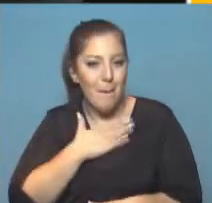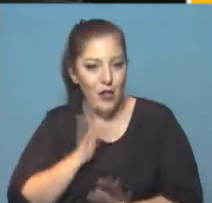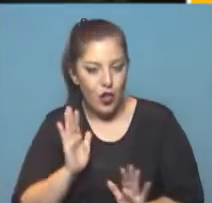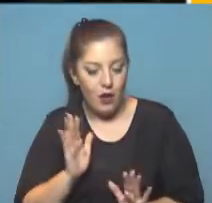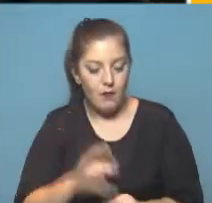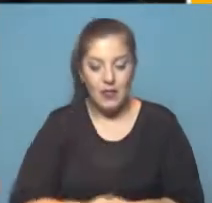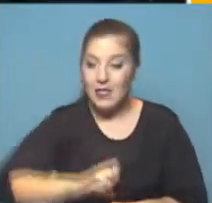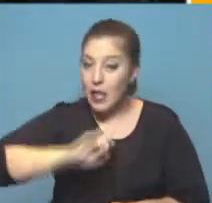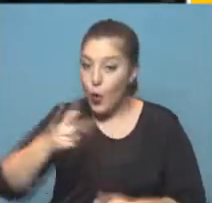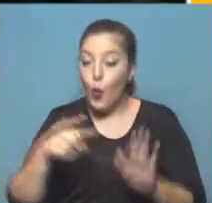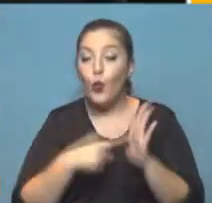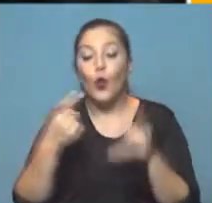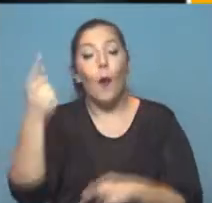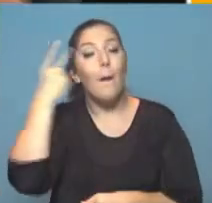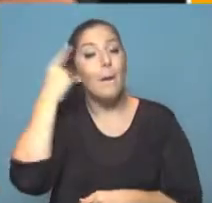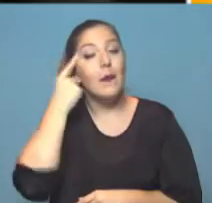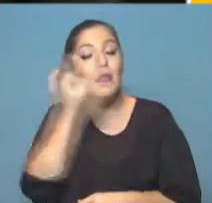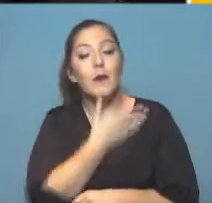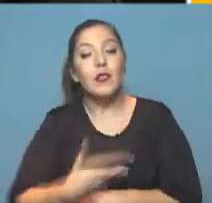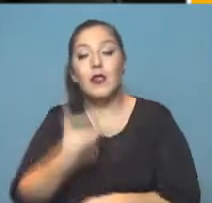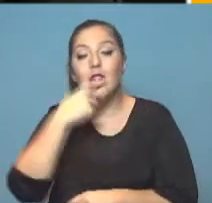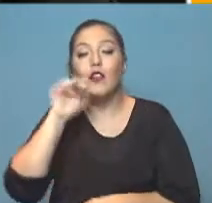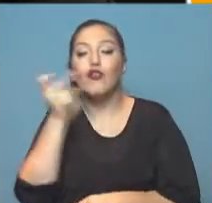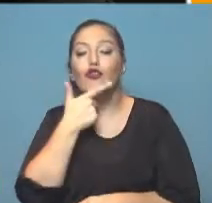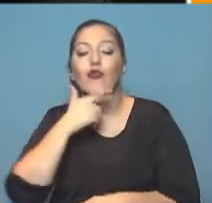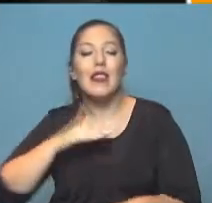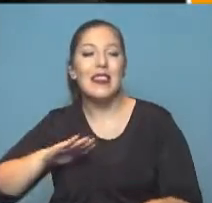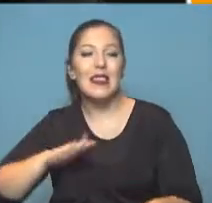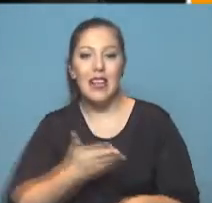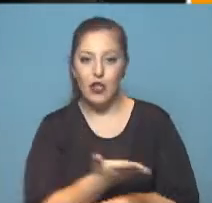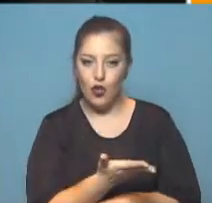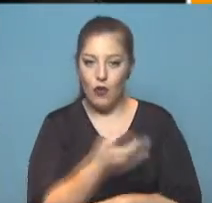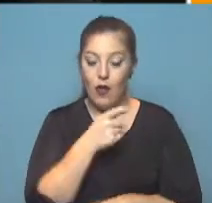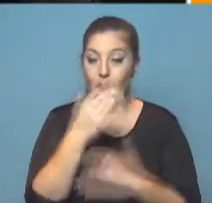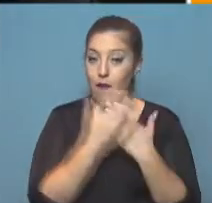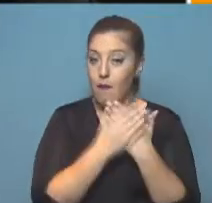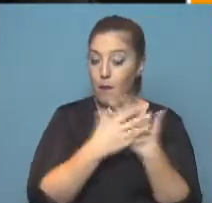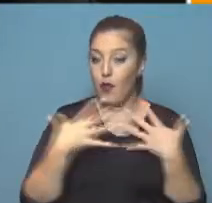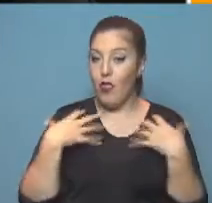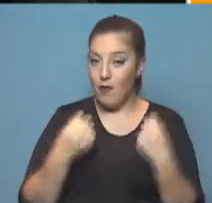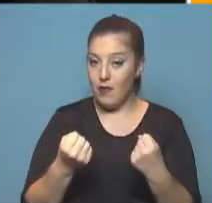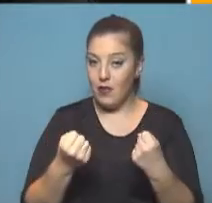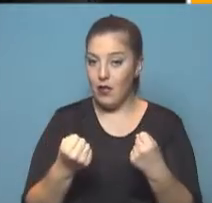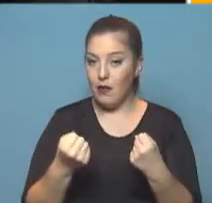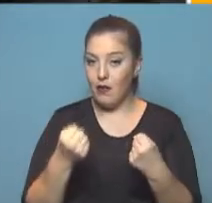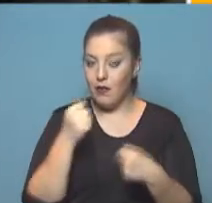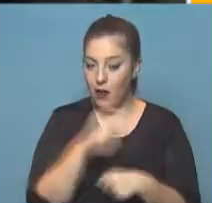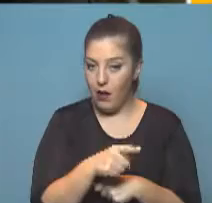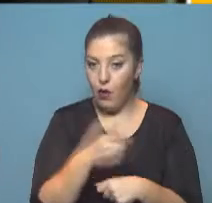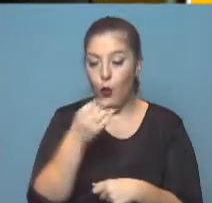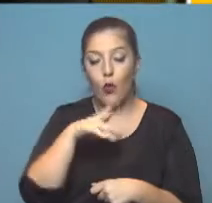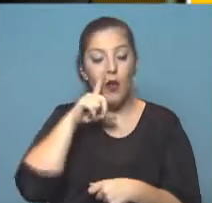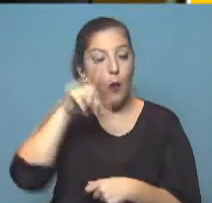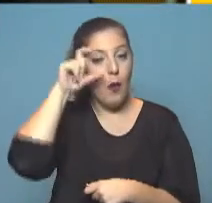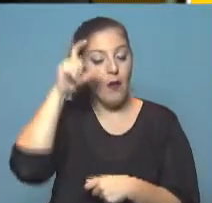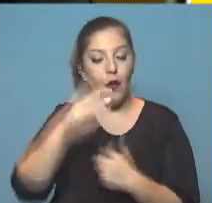Segundo, cree que el presidente Santos lo traicionó. Claro. Él fue su ministro de Defensa, él, Uribe, lo